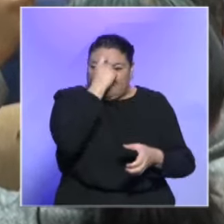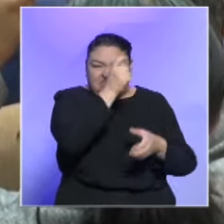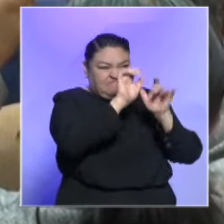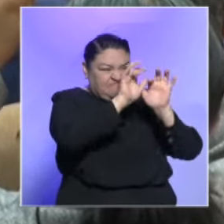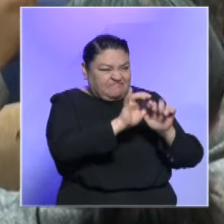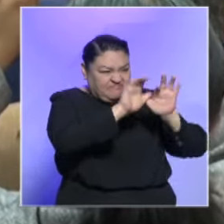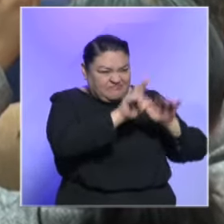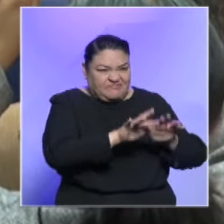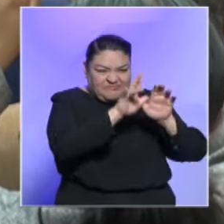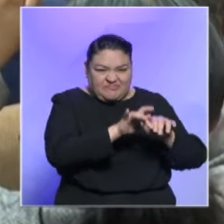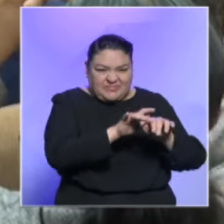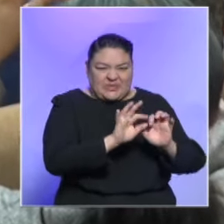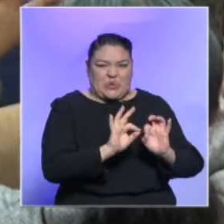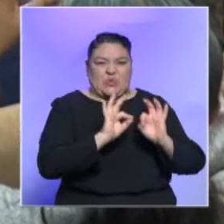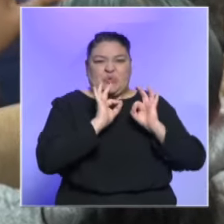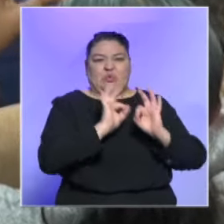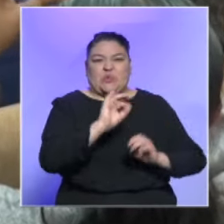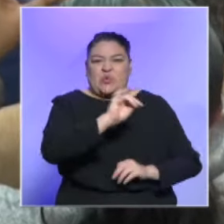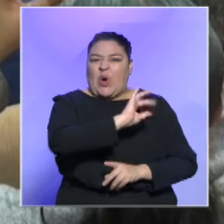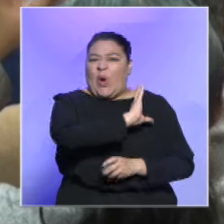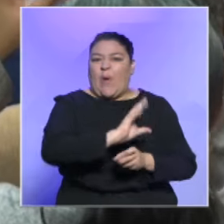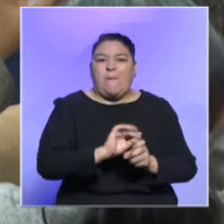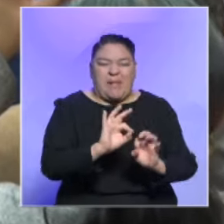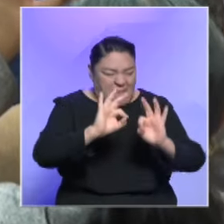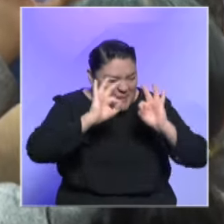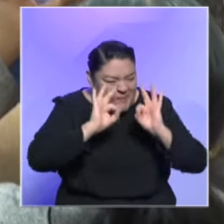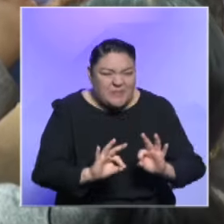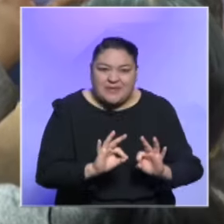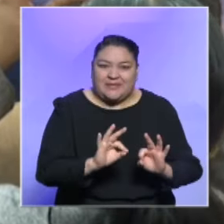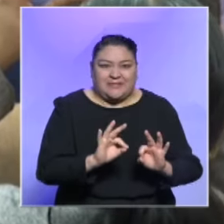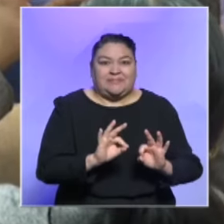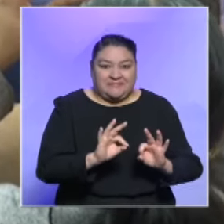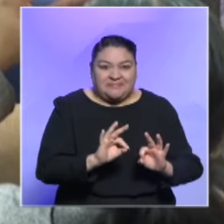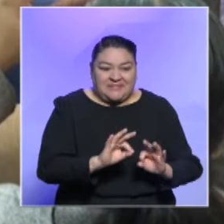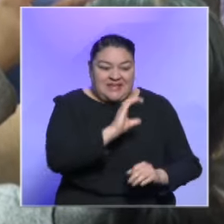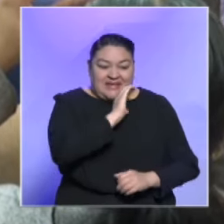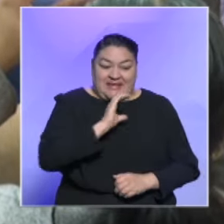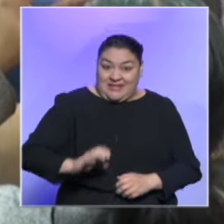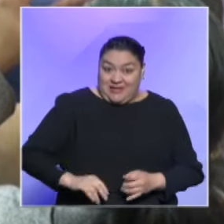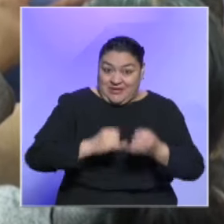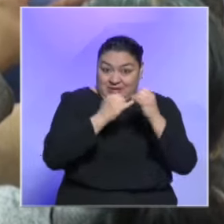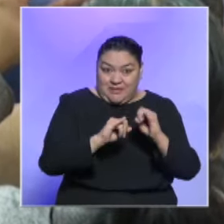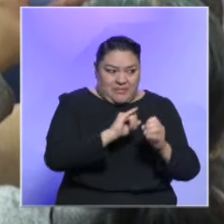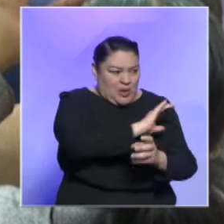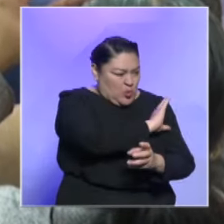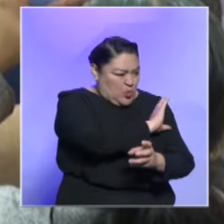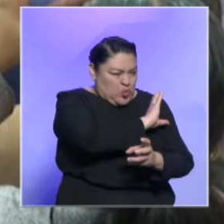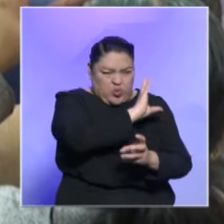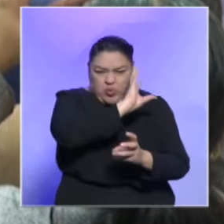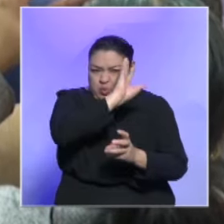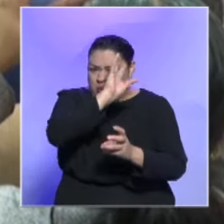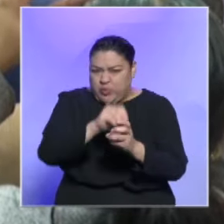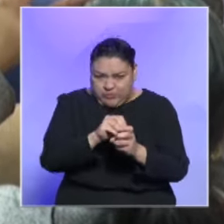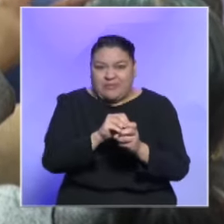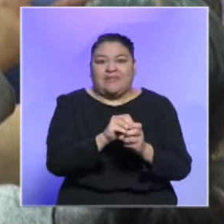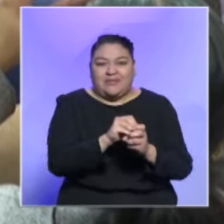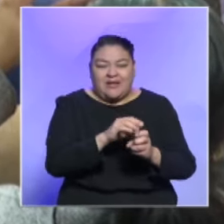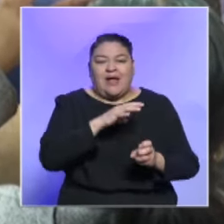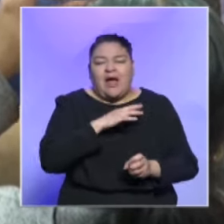de carácter enciclopédico. Es una enciclopedia de las candidaturas independientes. De verdad, hay muchas obras